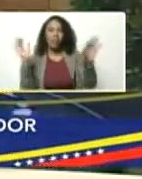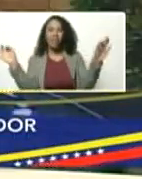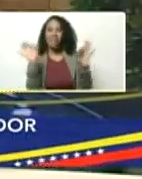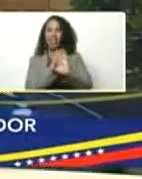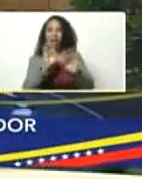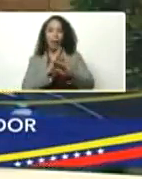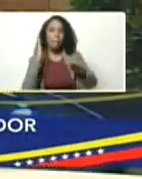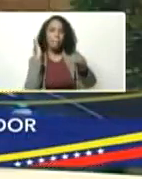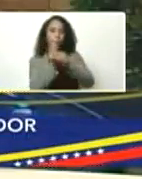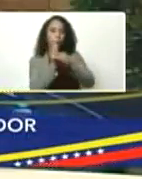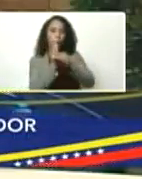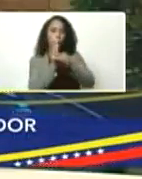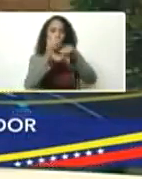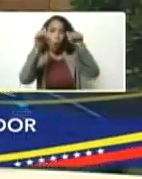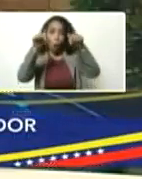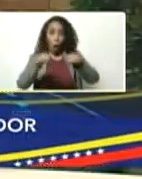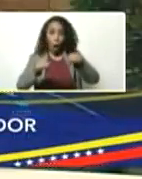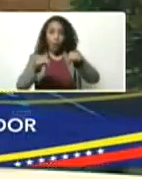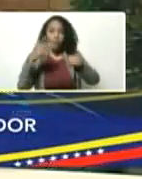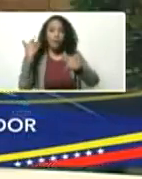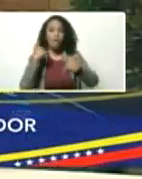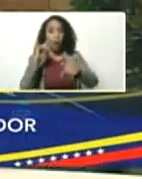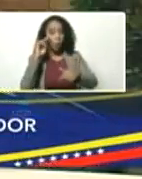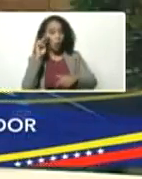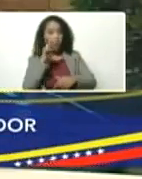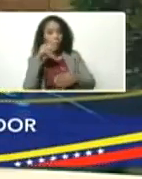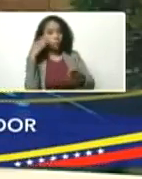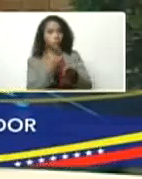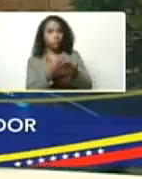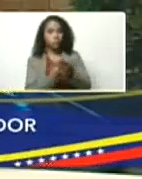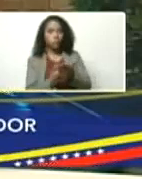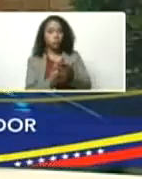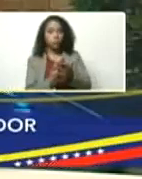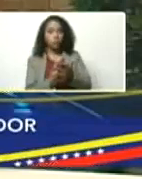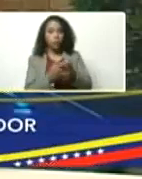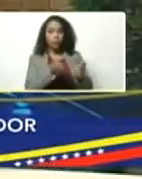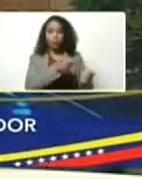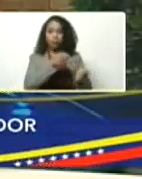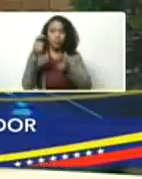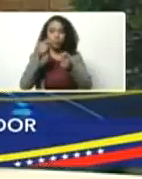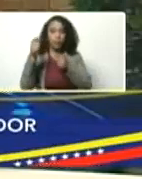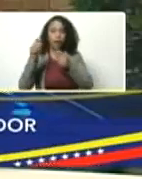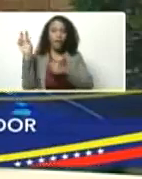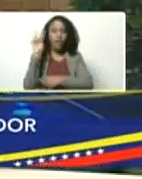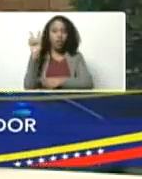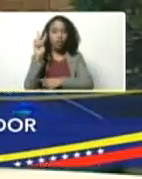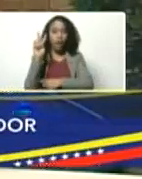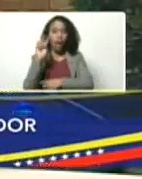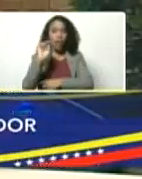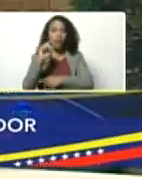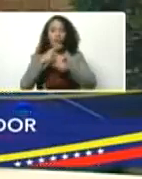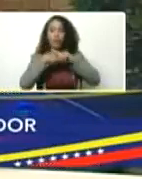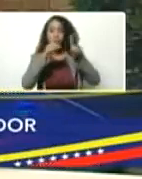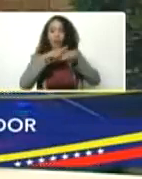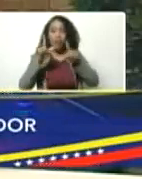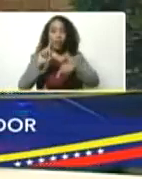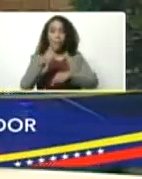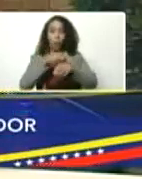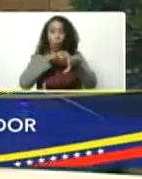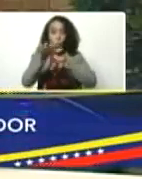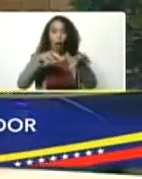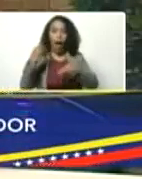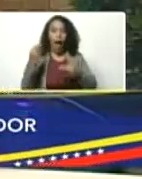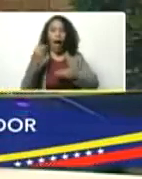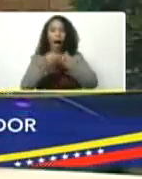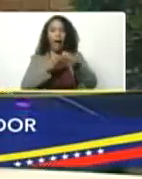nadie. Y hoy lo vamos a ver, el potencial exportador de Venezuela se diversifica, toma sus